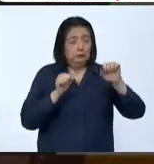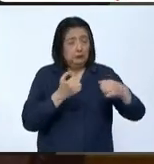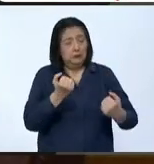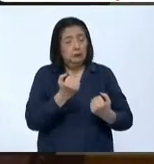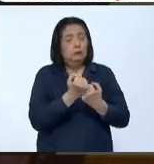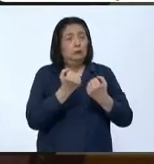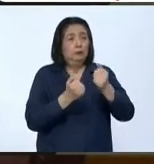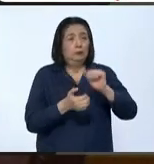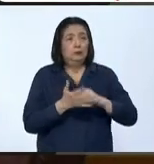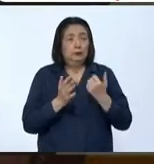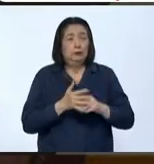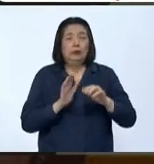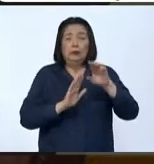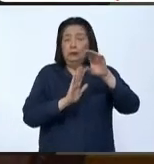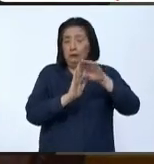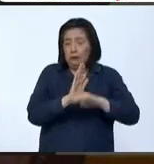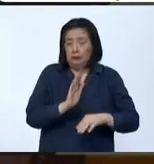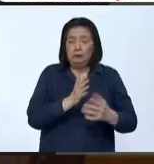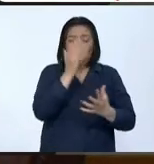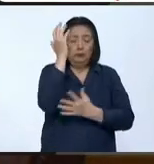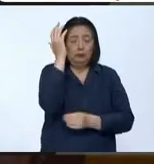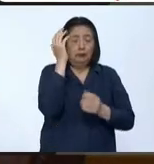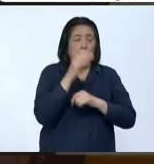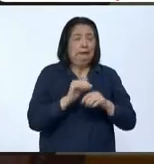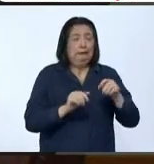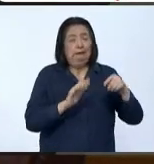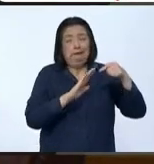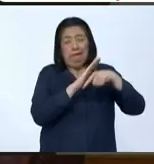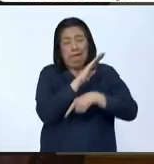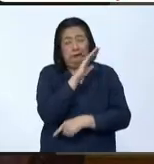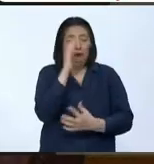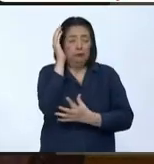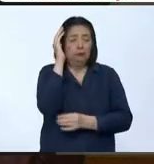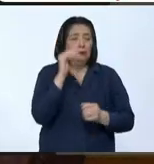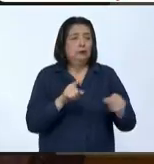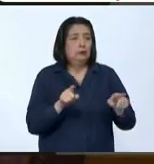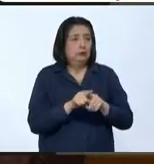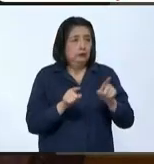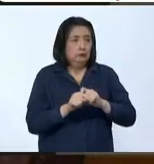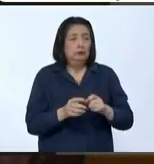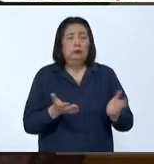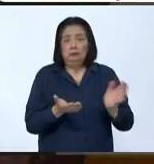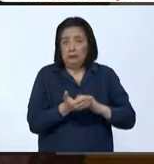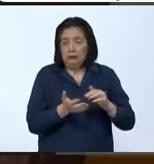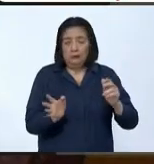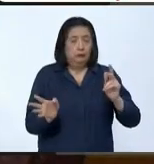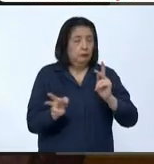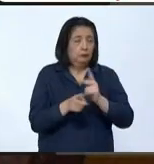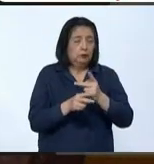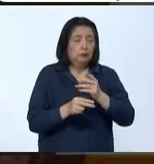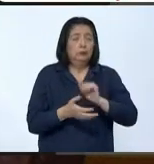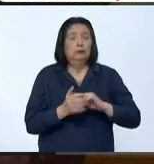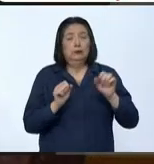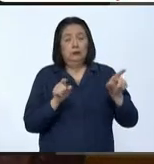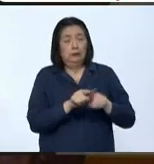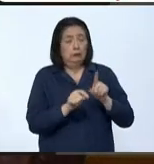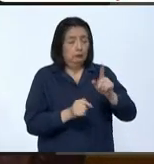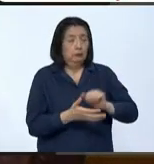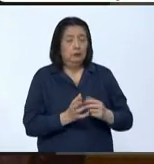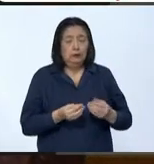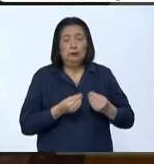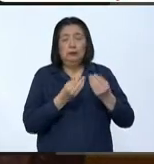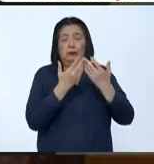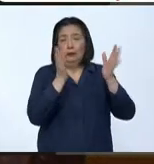contribuir a la reducción de la pobreza y pobreza extrema y al aumento de la productividad propondremos también